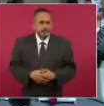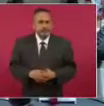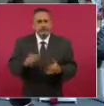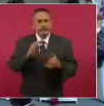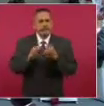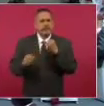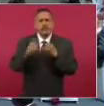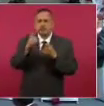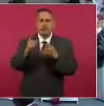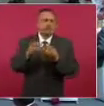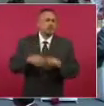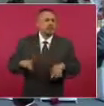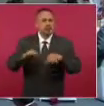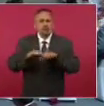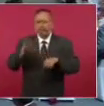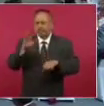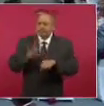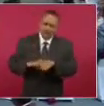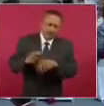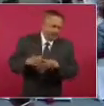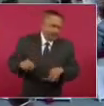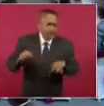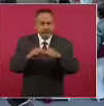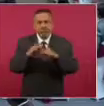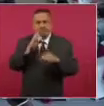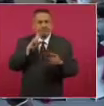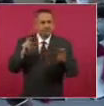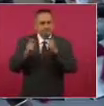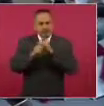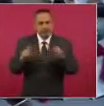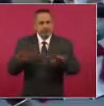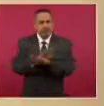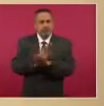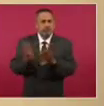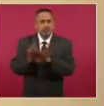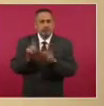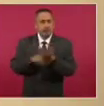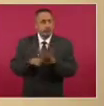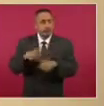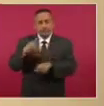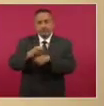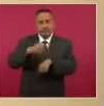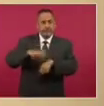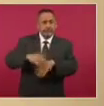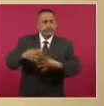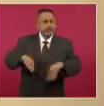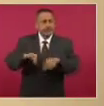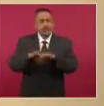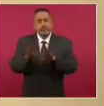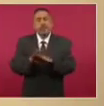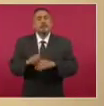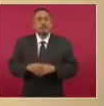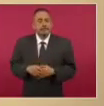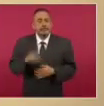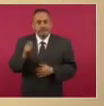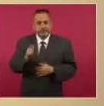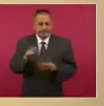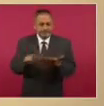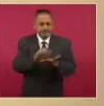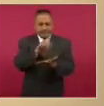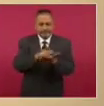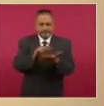los cambios de mayor calado y que ha significado un reto mayúsculo ha sido la reforma